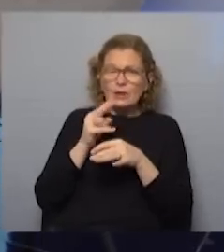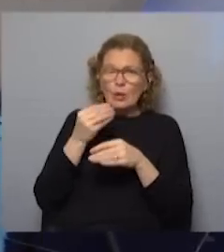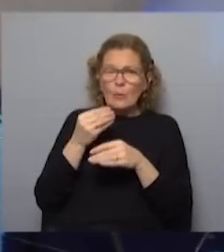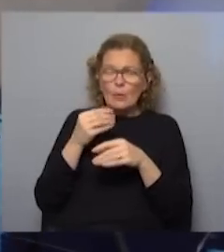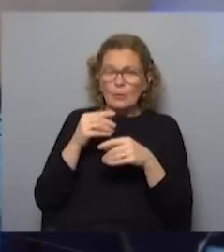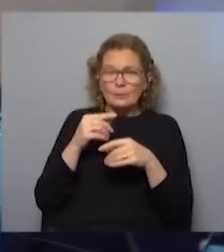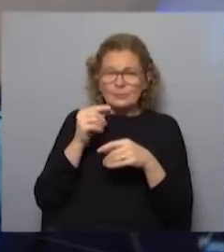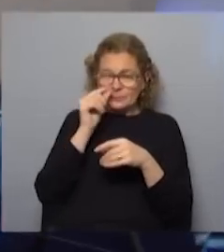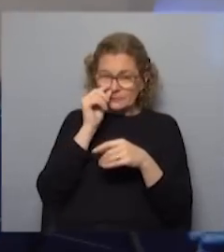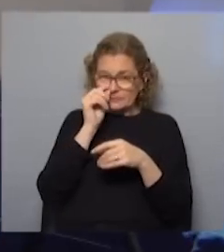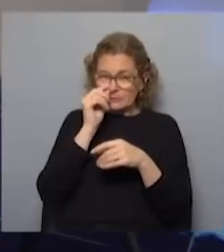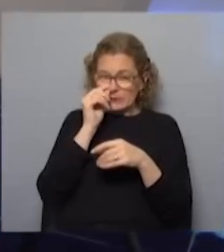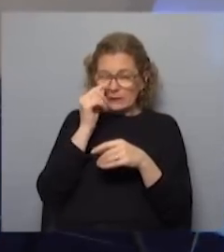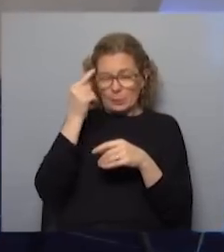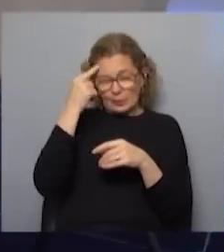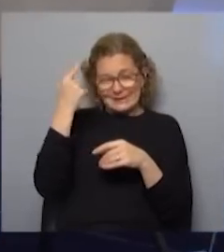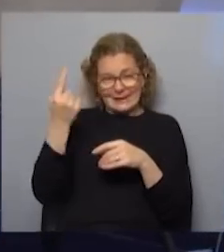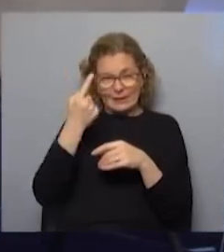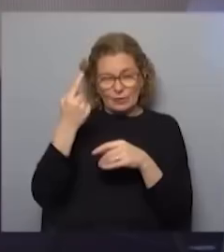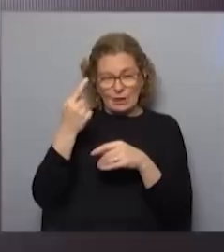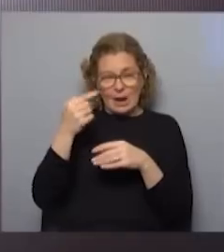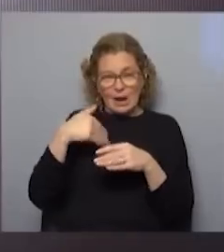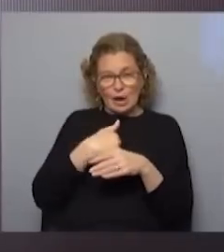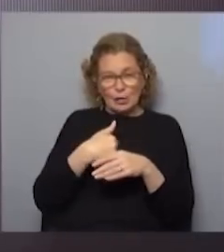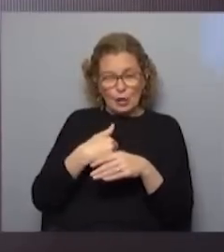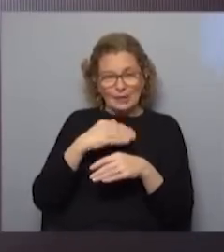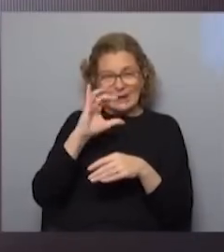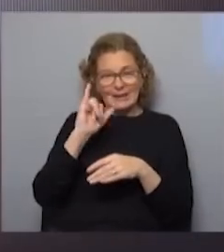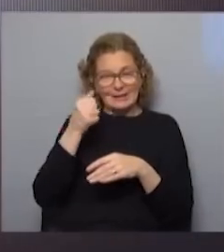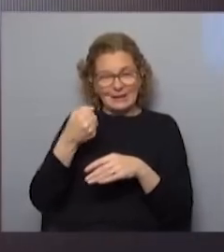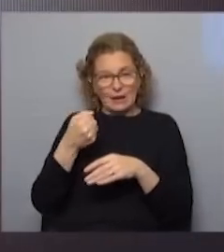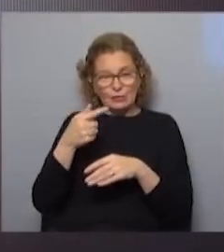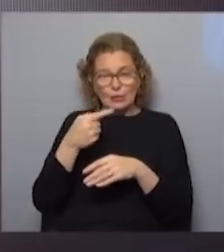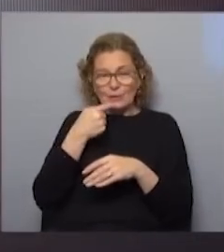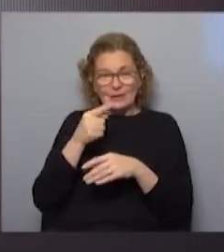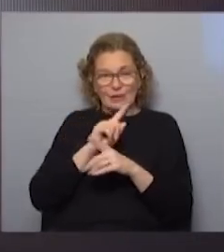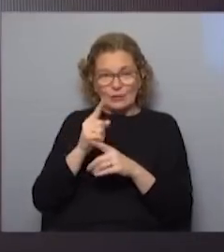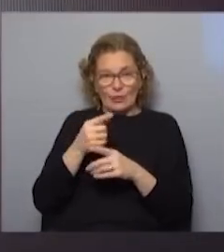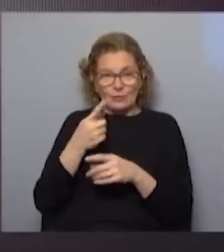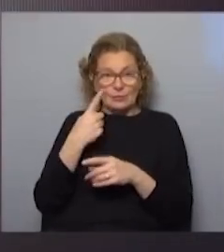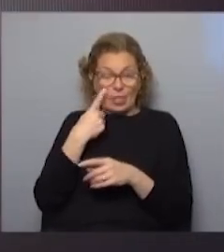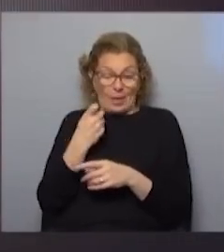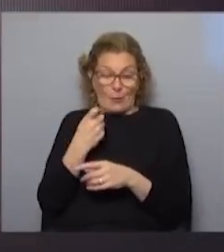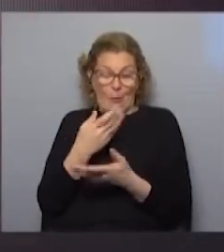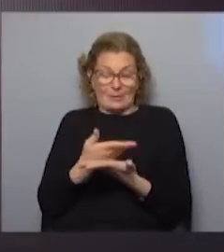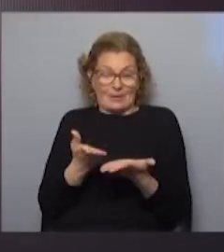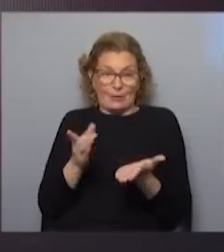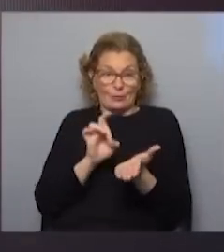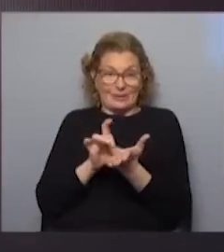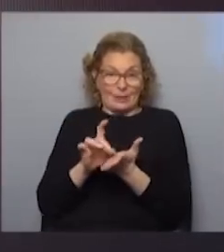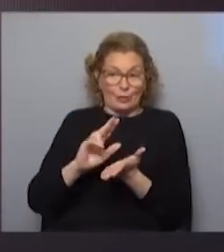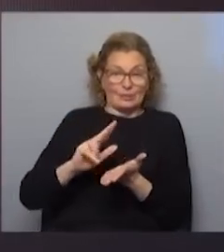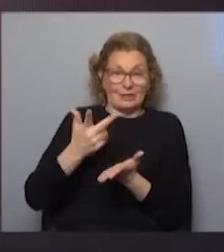de los actores internacionales y particularmente el rol de la Cia yo no lo voy a negar era evidente o sea se trataba de un servicio